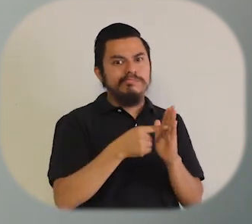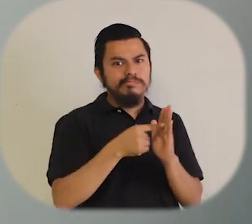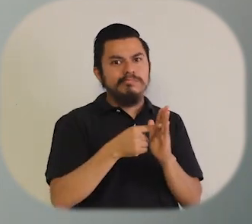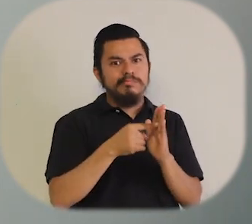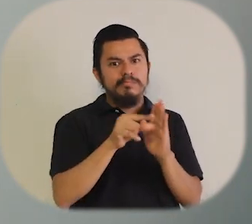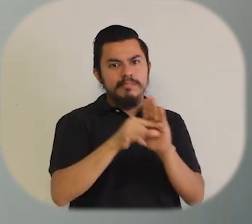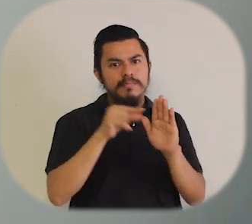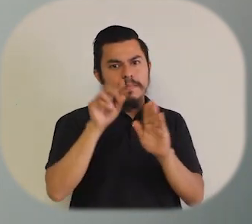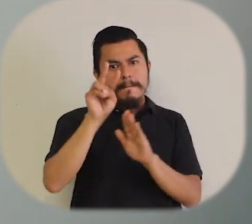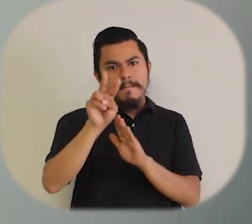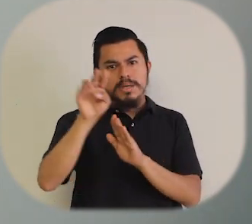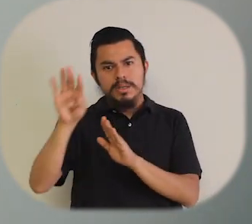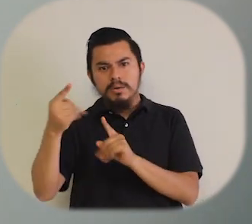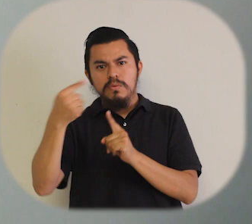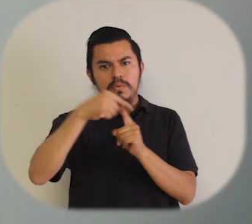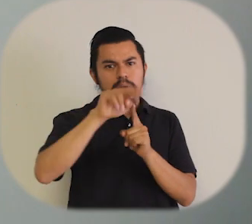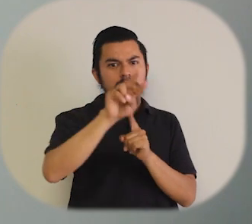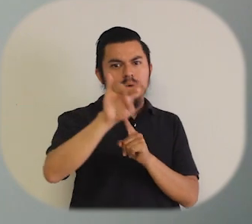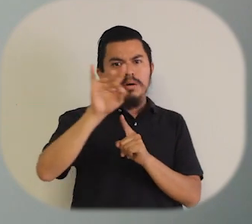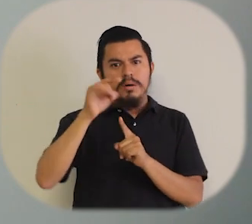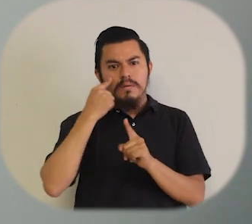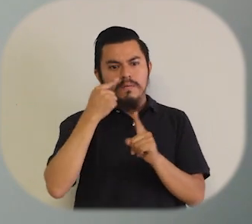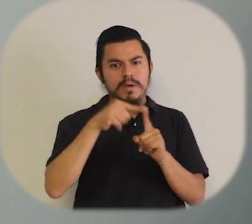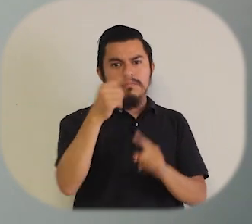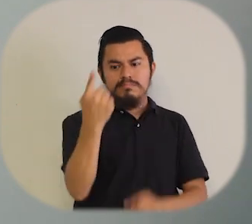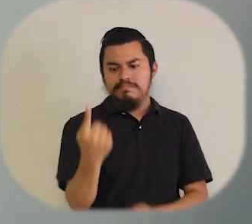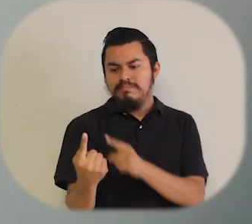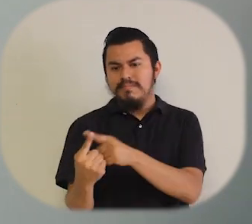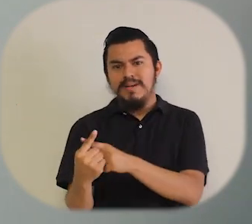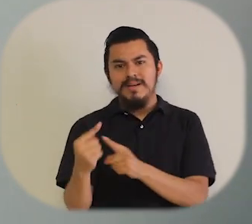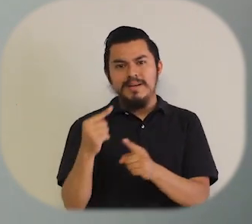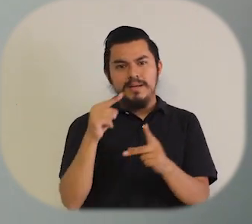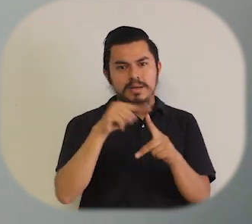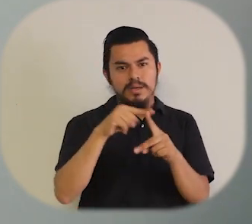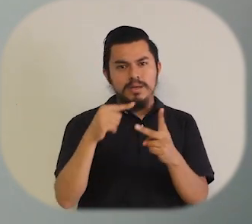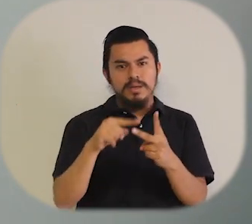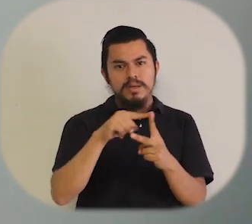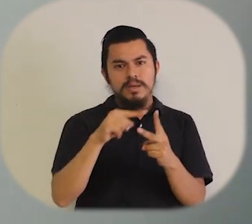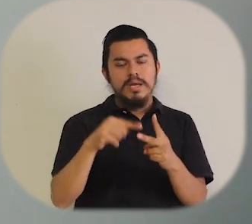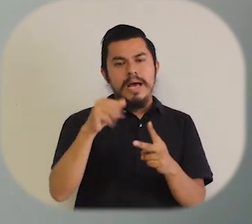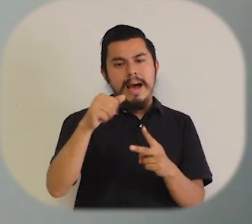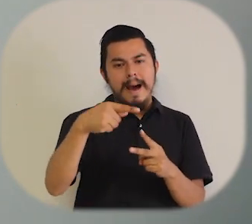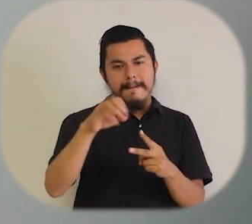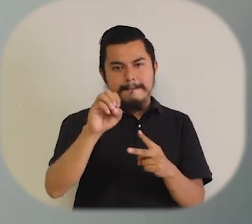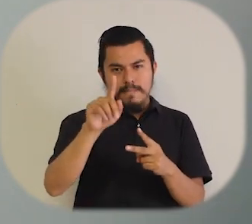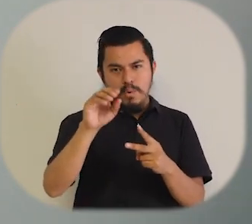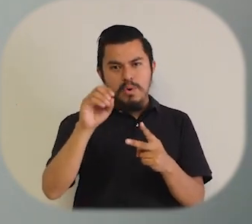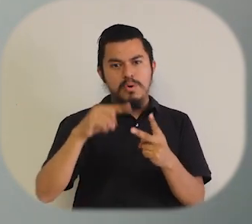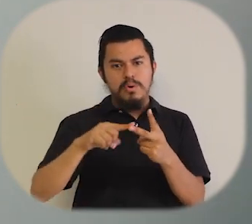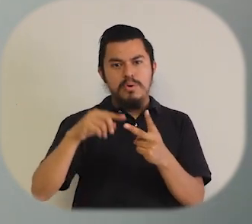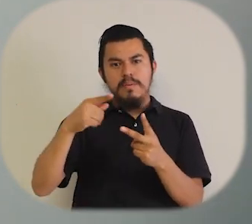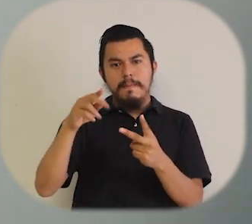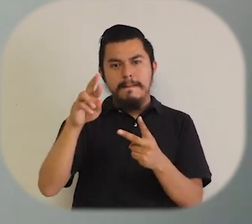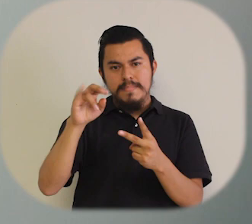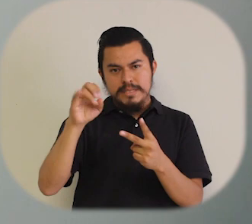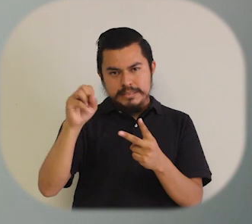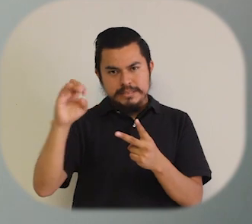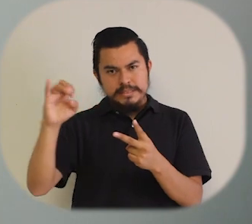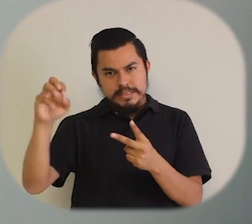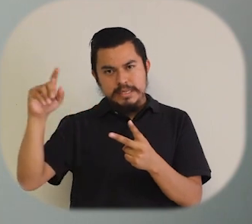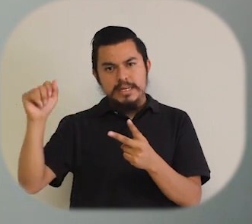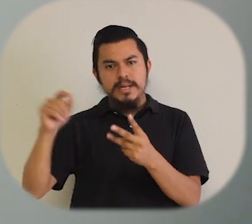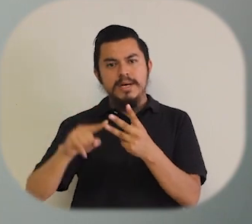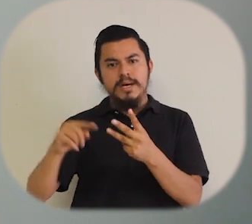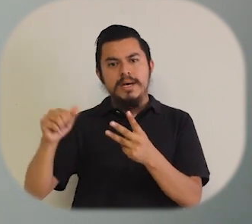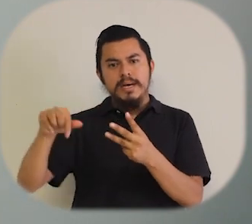nosotros vemos a Apolos y a Priscila y Aquila. Hubo un encuentro. Este gran teólogo, Apolos, tenía mucho conocimiento, pero